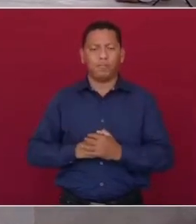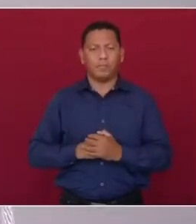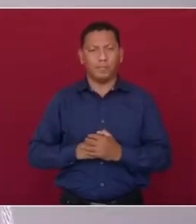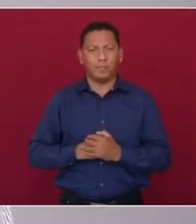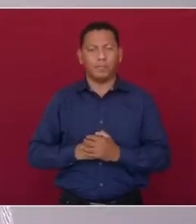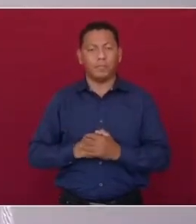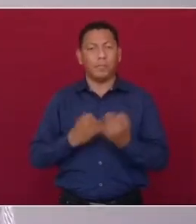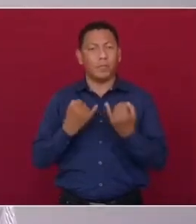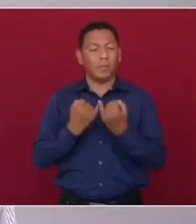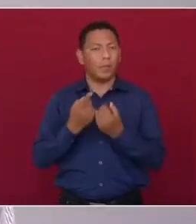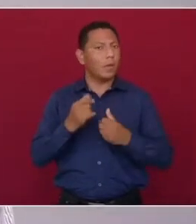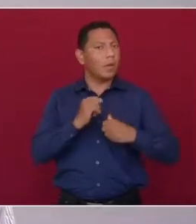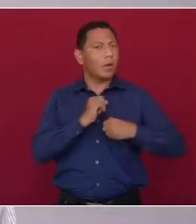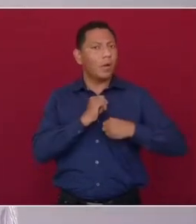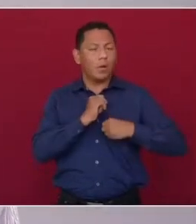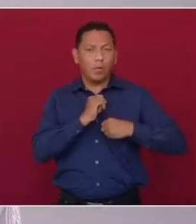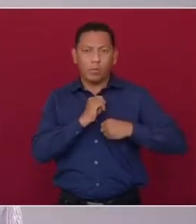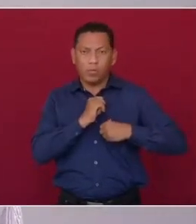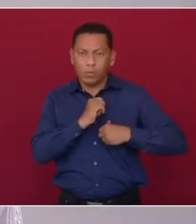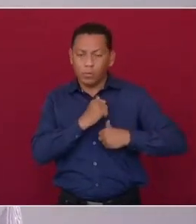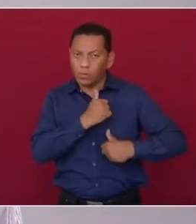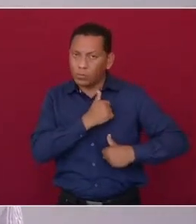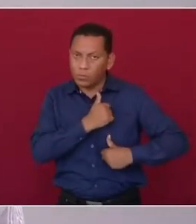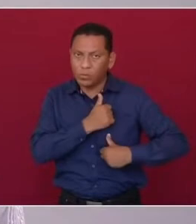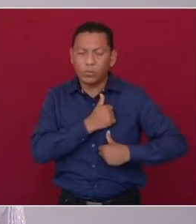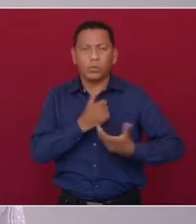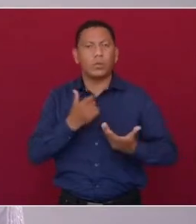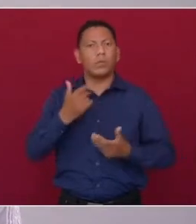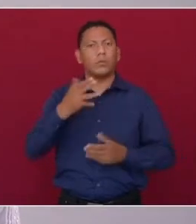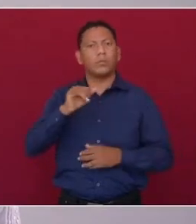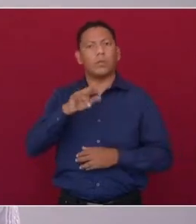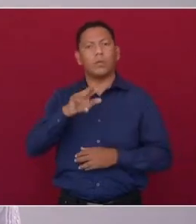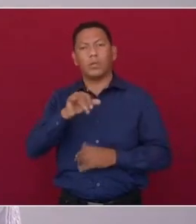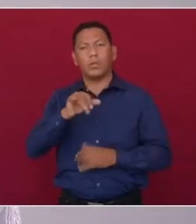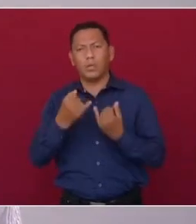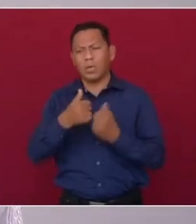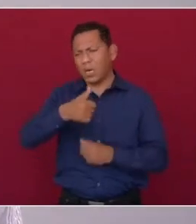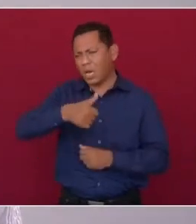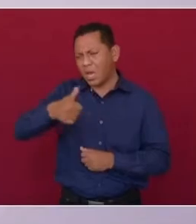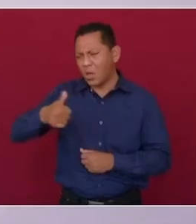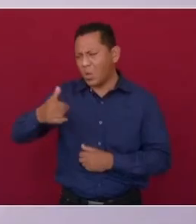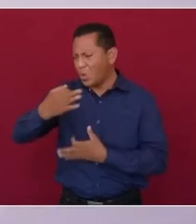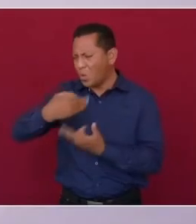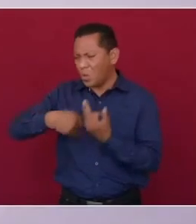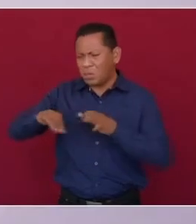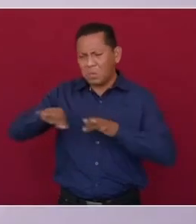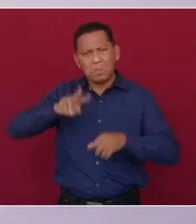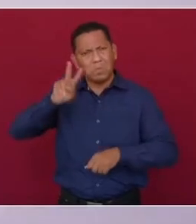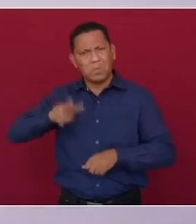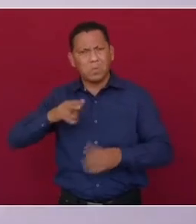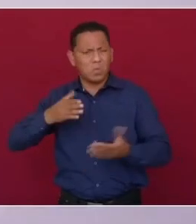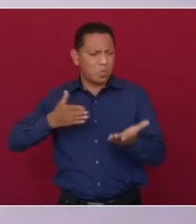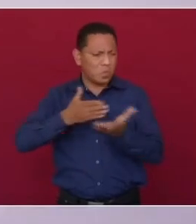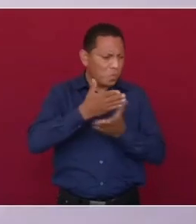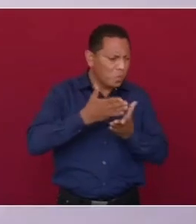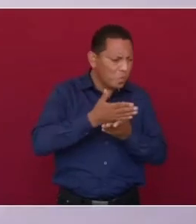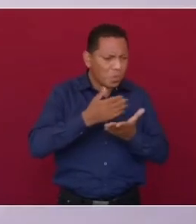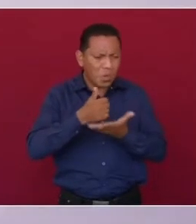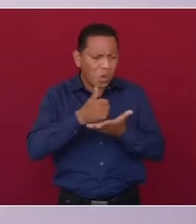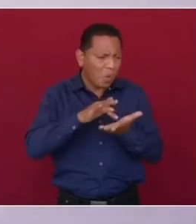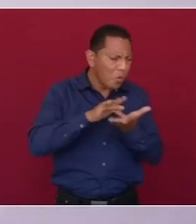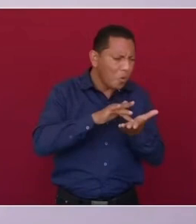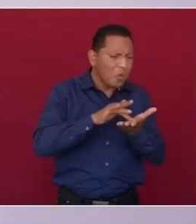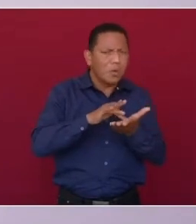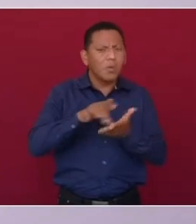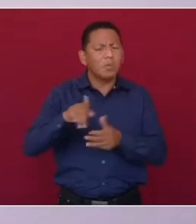Los oficiales, los soldados, marinos, sus efectivos han sido y seguirán siendo los